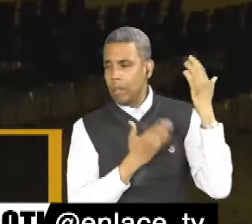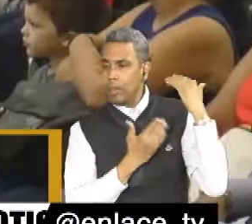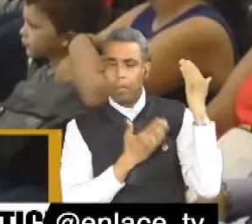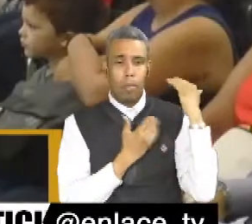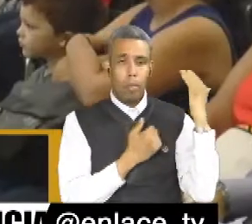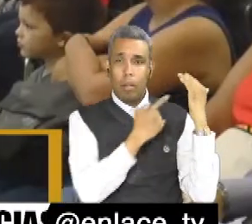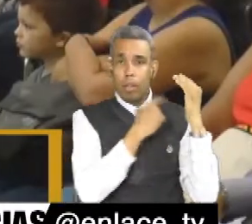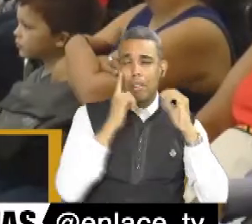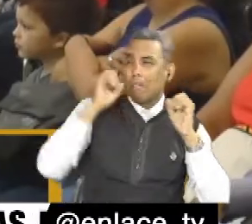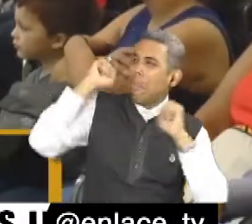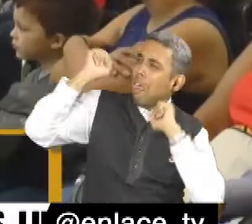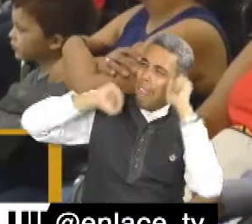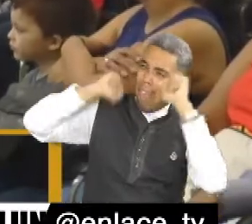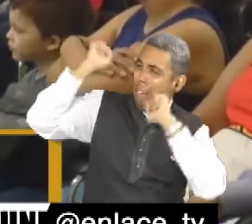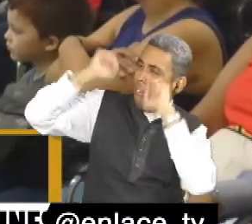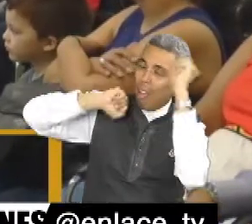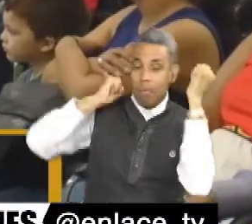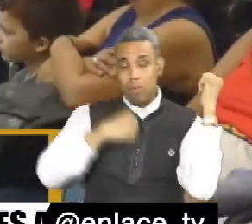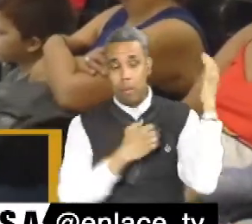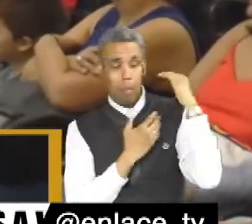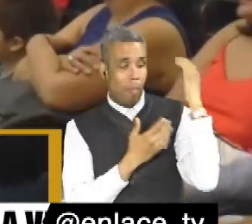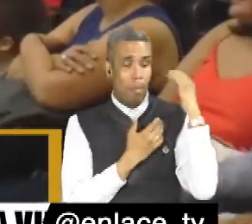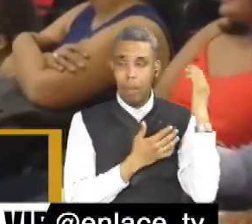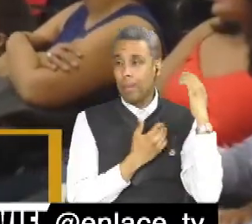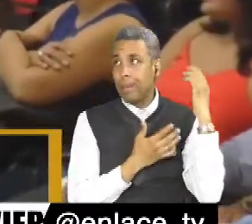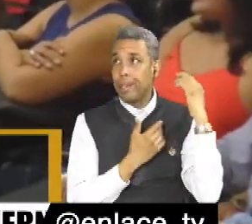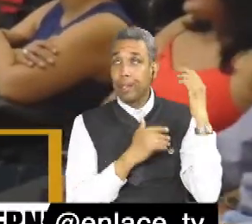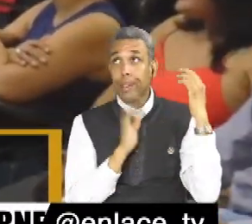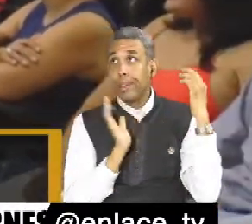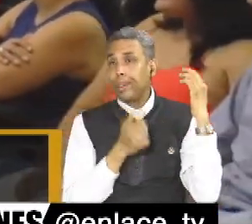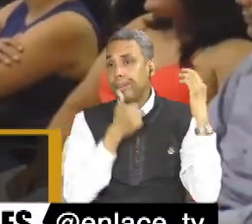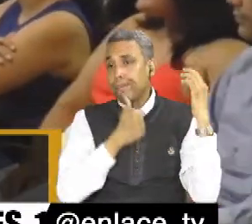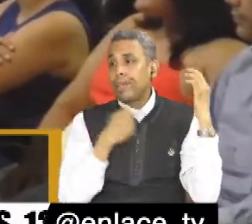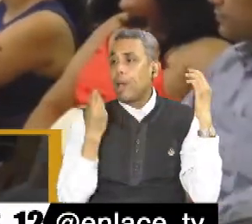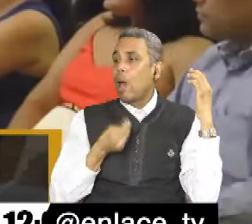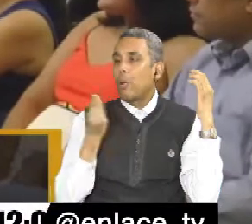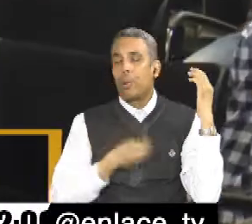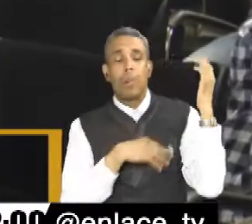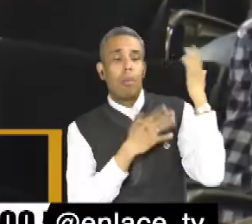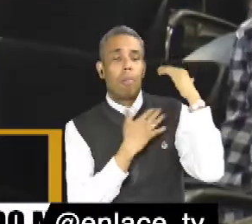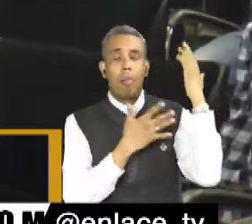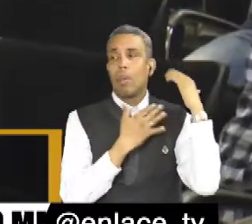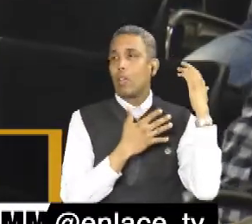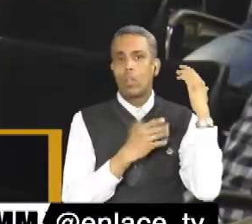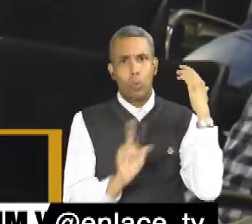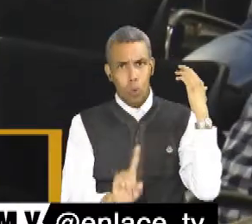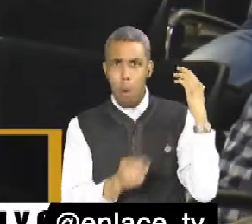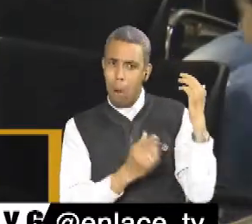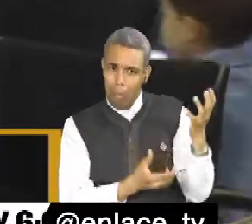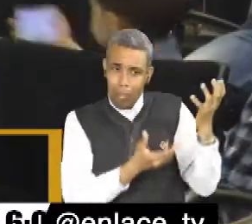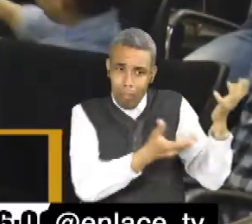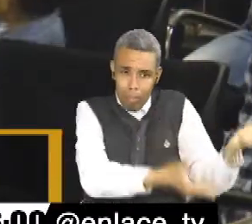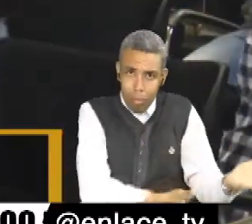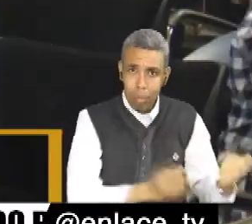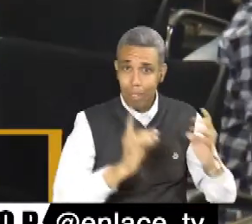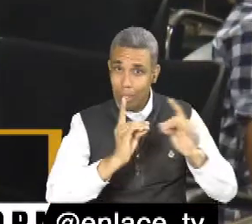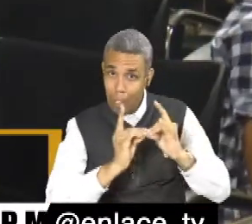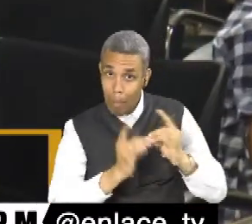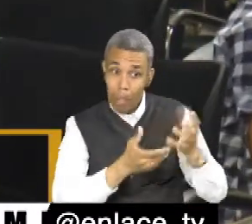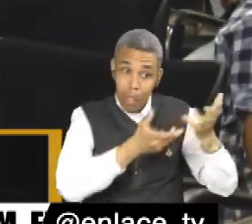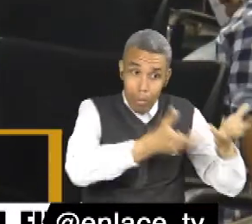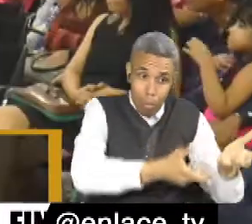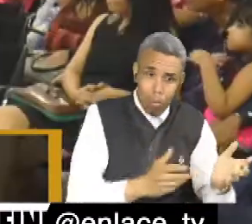a sacarlo para que el niño se duerma, el niño se acostumbra a eso y no se va a dormir solito en su cuna. Desde ahí empezamos con reglas,